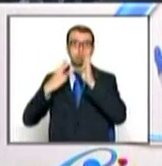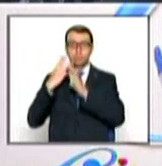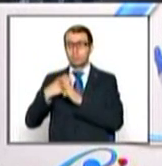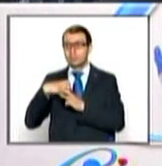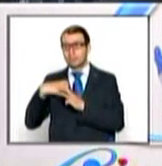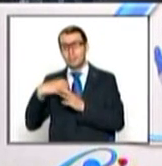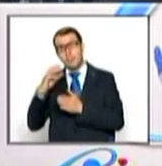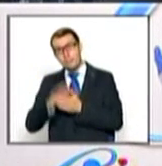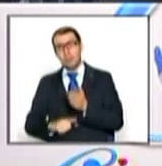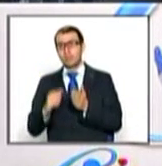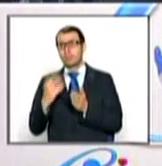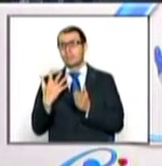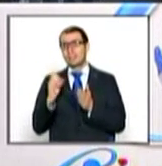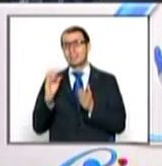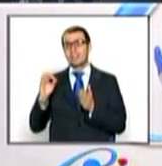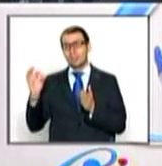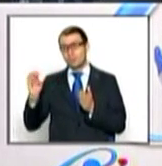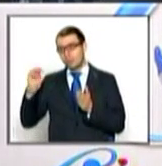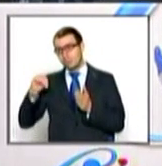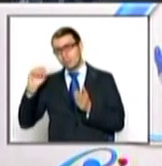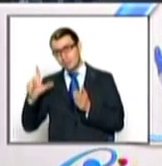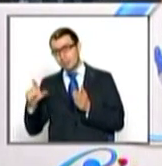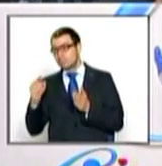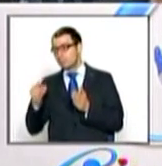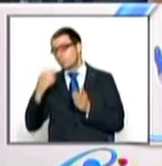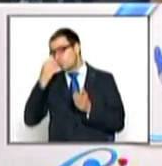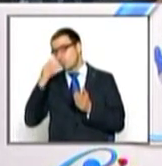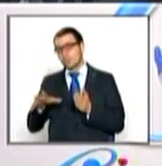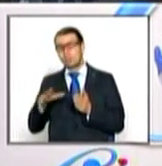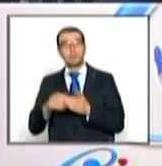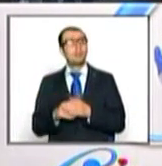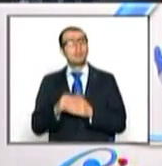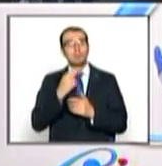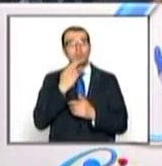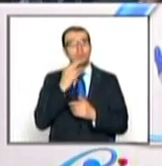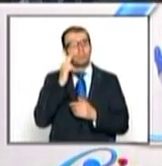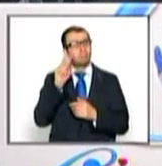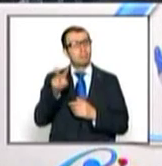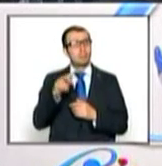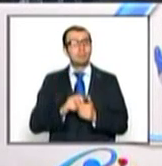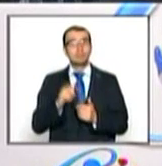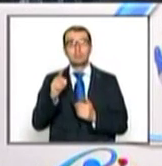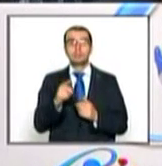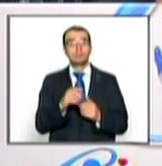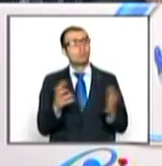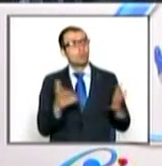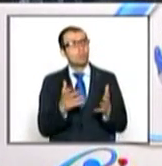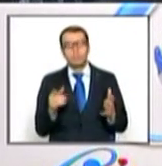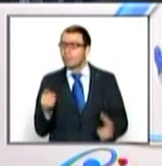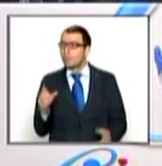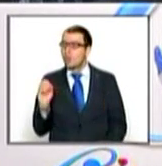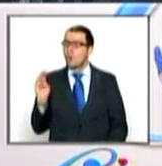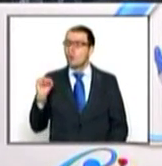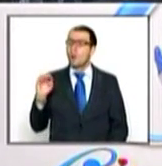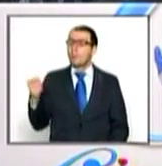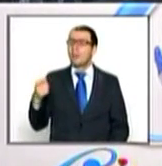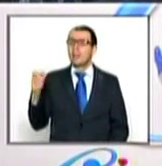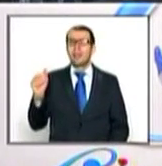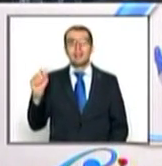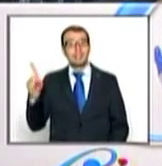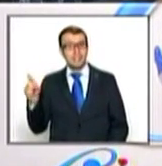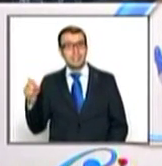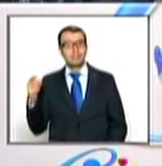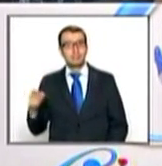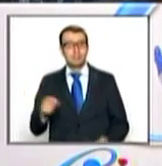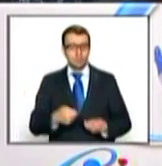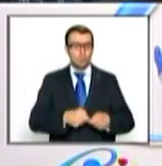500 miligramos de omega 3, es decir, no sirven. Como pueden ver ahí en la imagen, miren, ¿dónde están los omega 6, ¿no? Lo que hablamos, en todo. Está en el huevo, en los aceites,